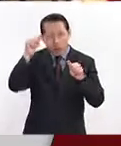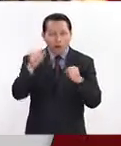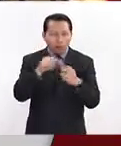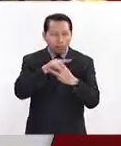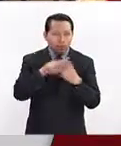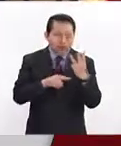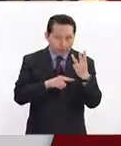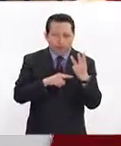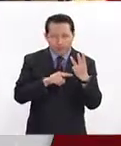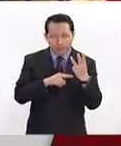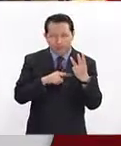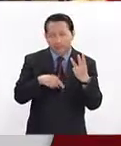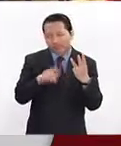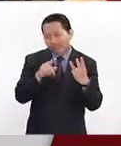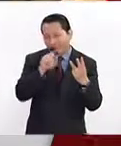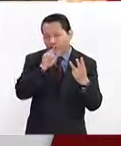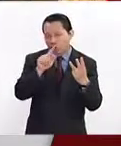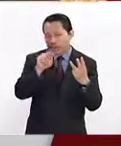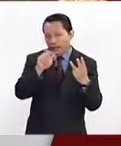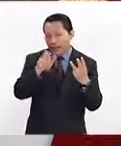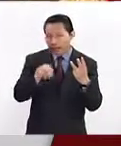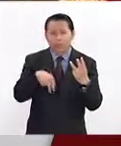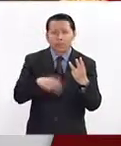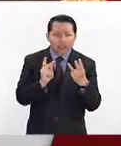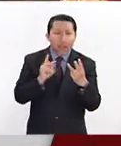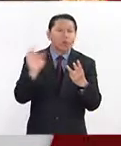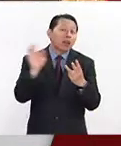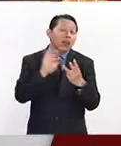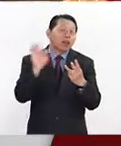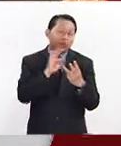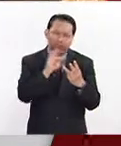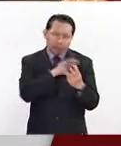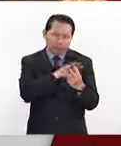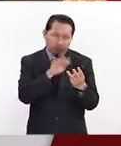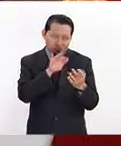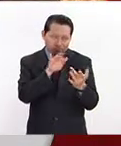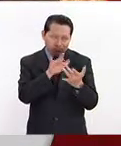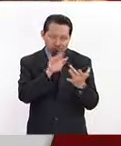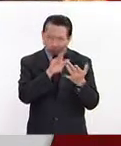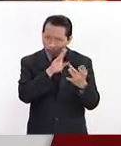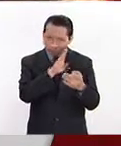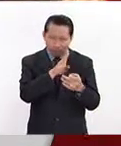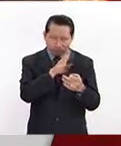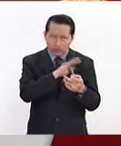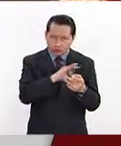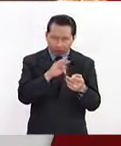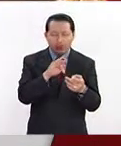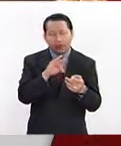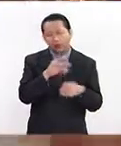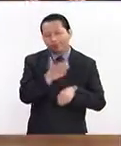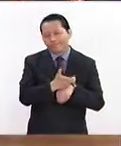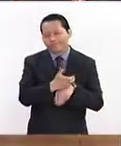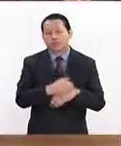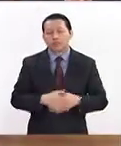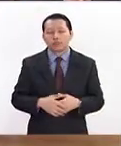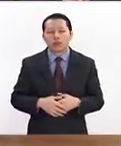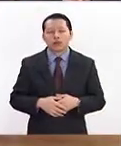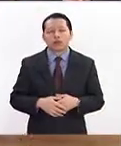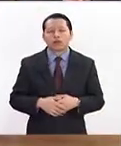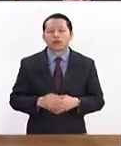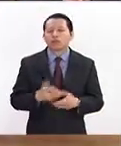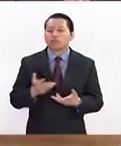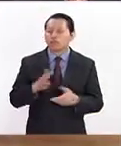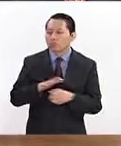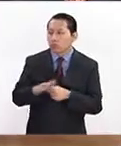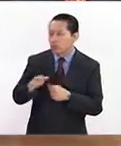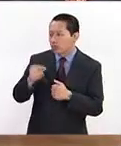trilateral, pero tampoco quiere descuidar ese canal directo de comunicación con Estados Unidos, ¿no? ¿Cuáles son los puntos más importantes